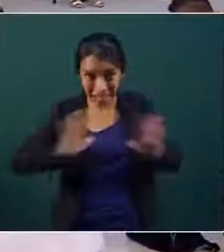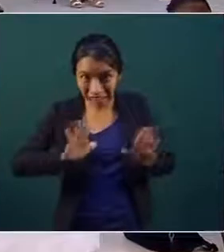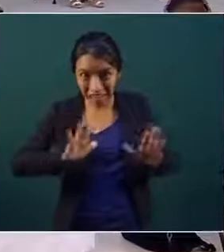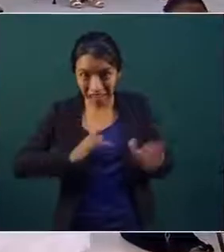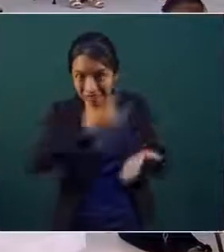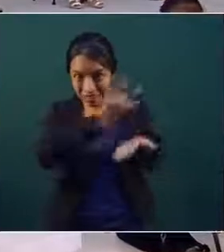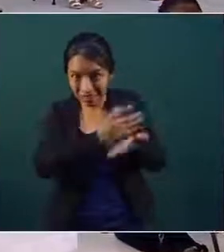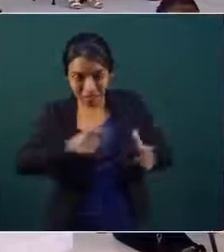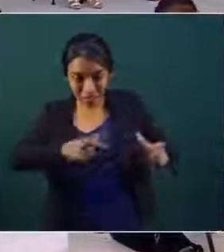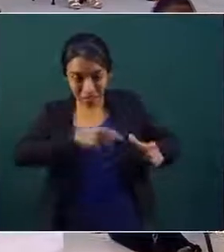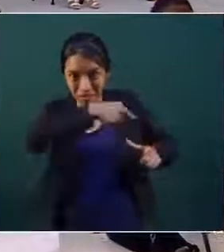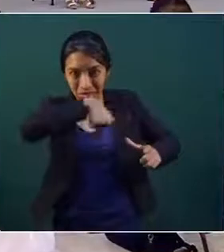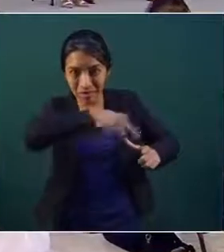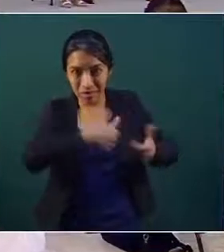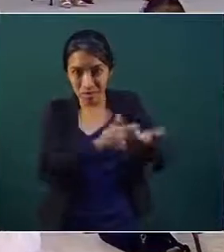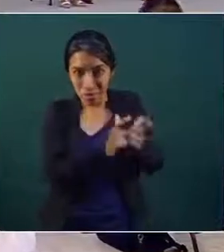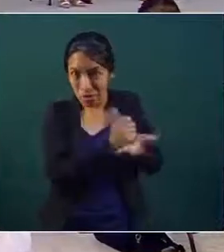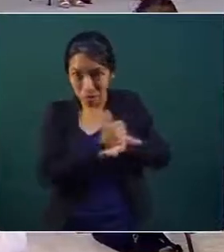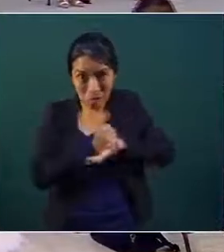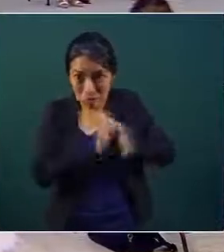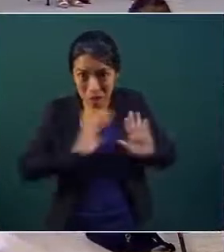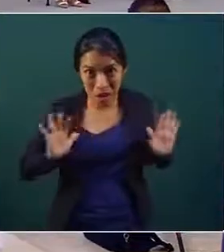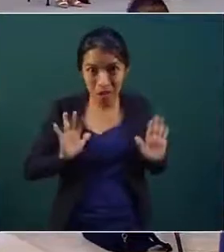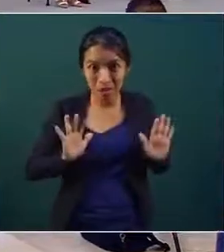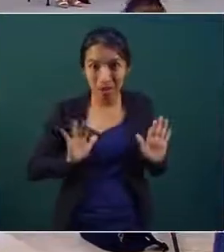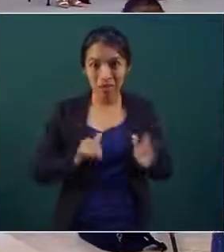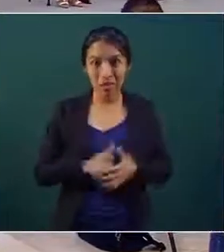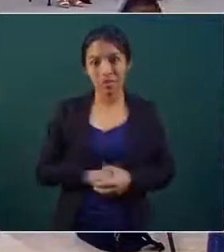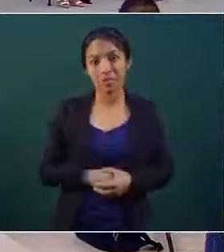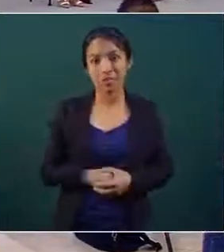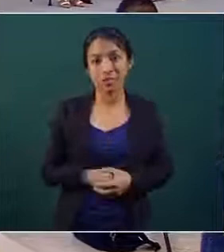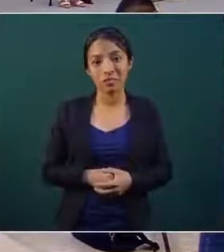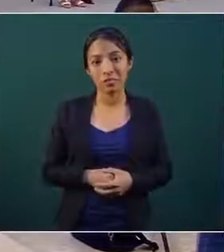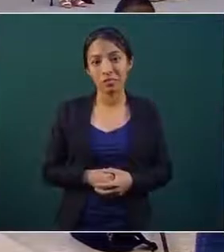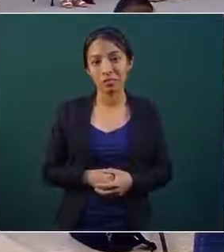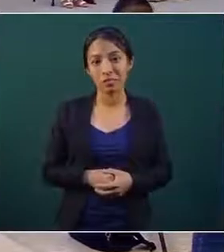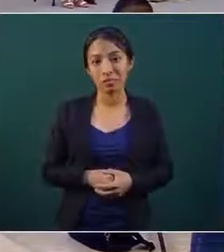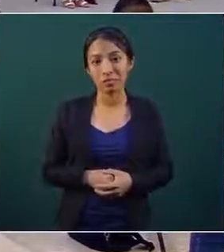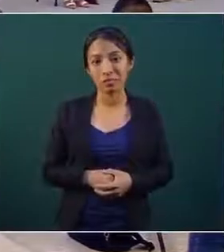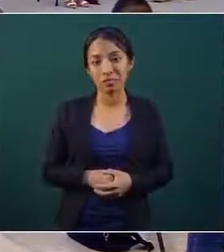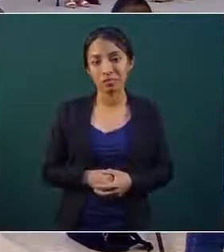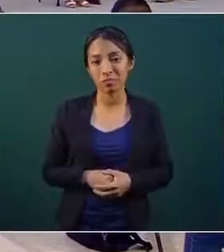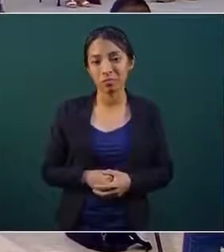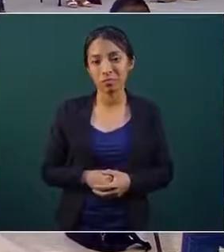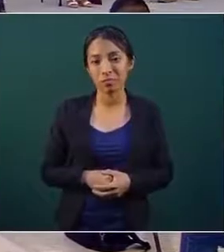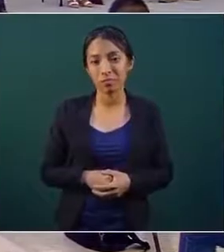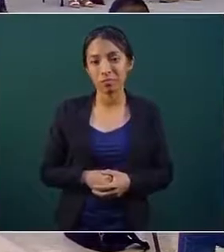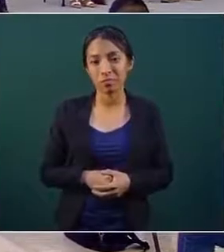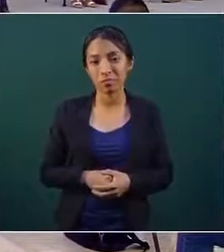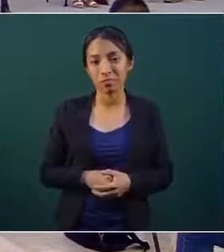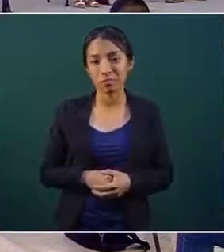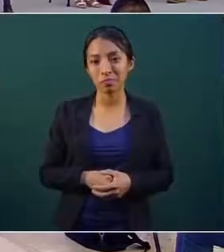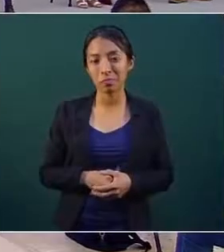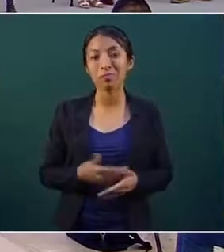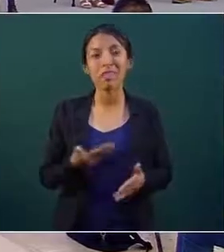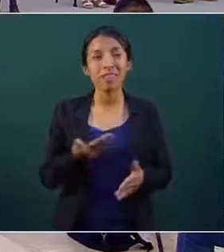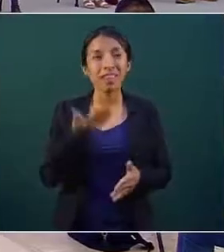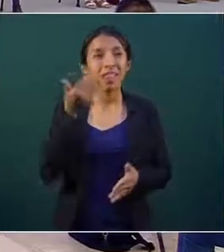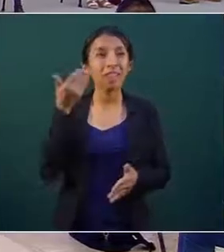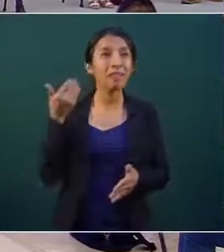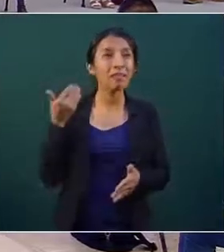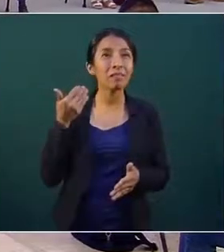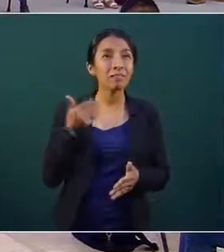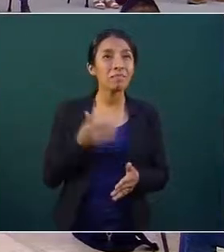que entre otras cosas eran cuando mucho 20,000